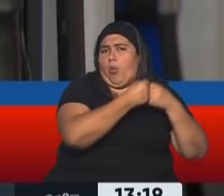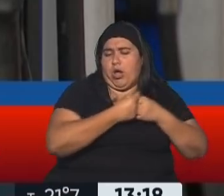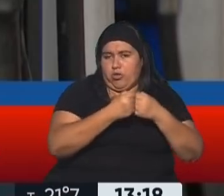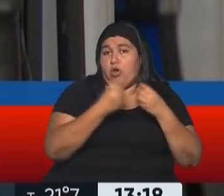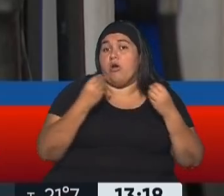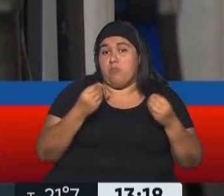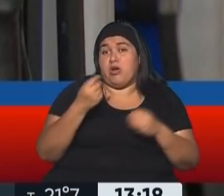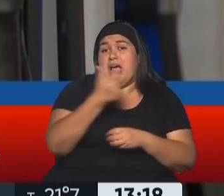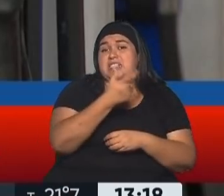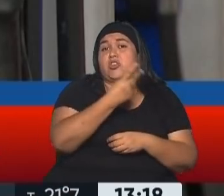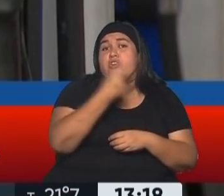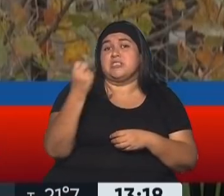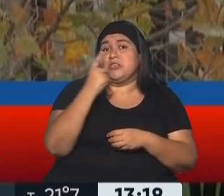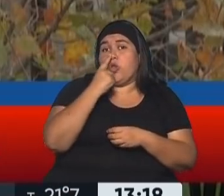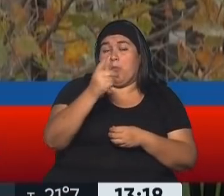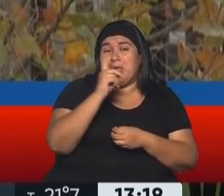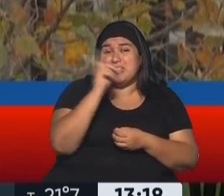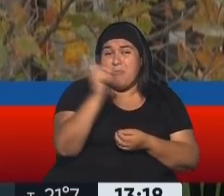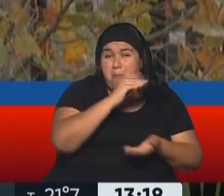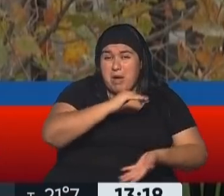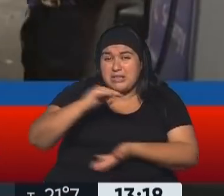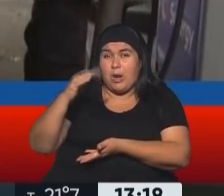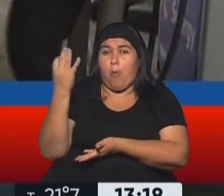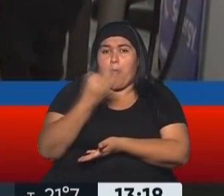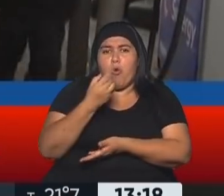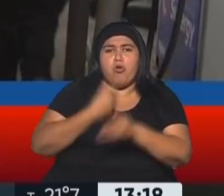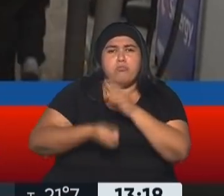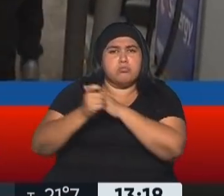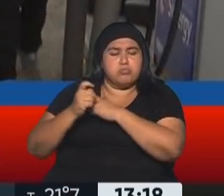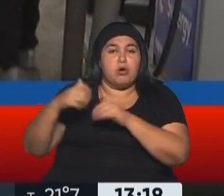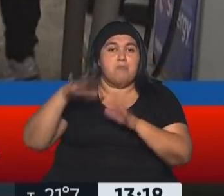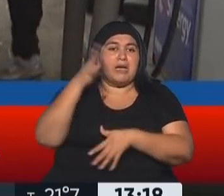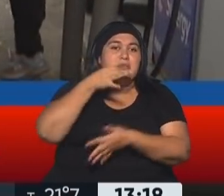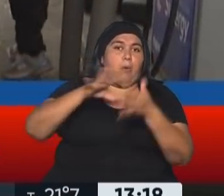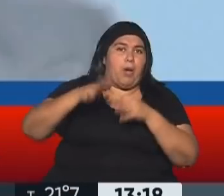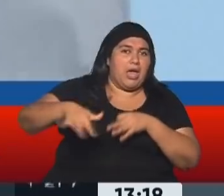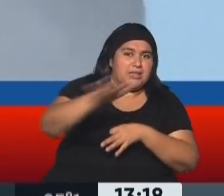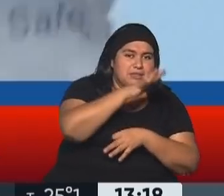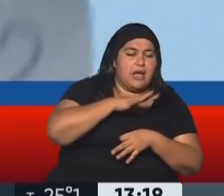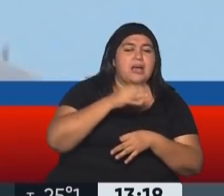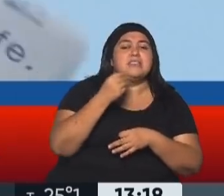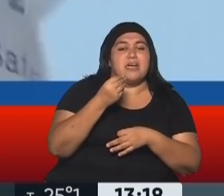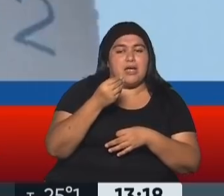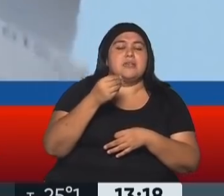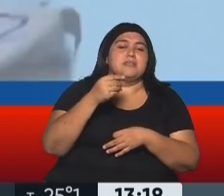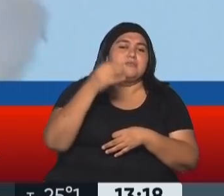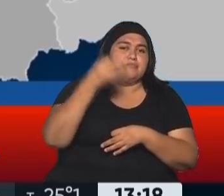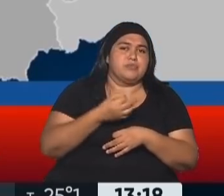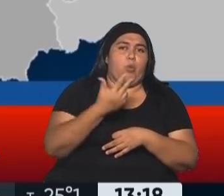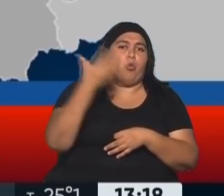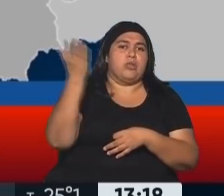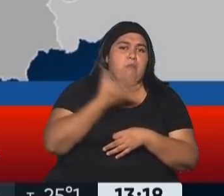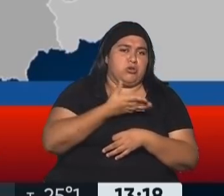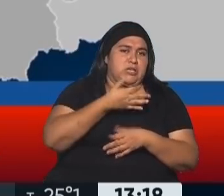de 200.000 barriles diarios de petróleo desde Rusia, para quien las ventas al mercado estadounidense solo representan un